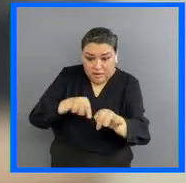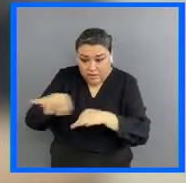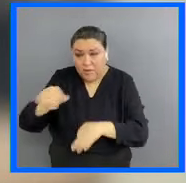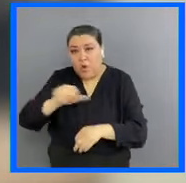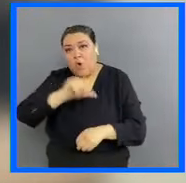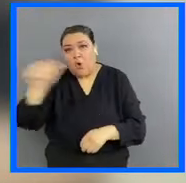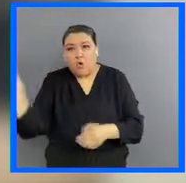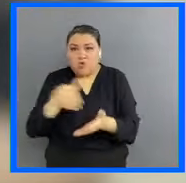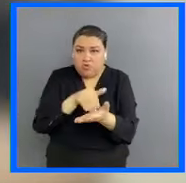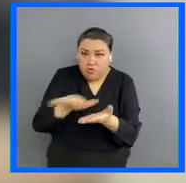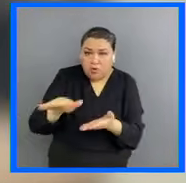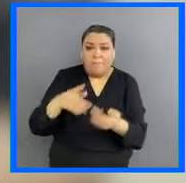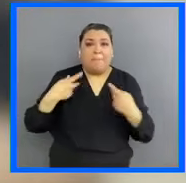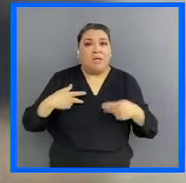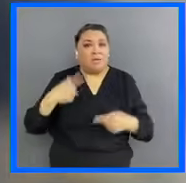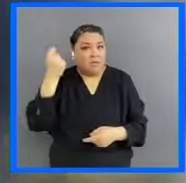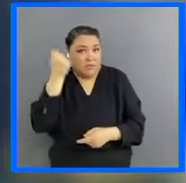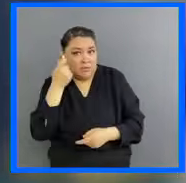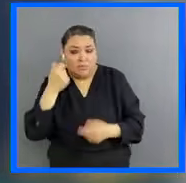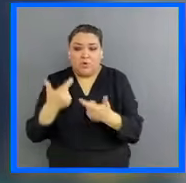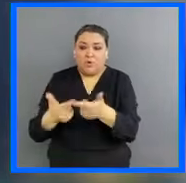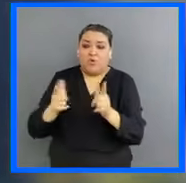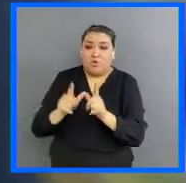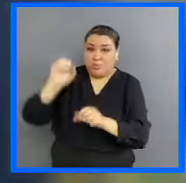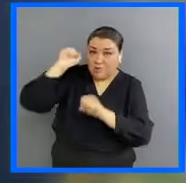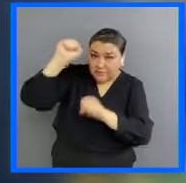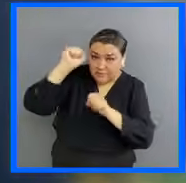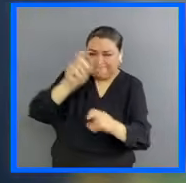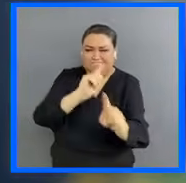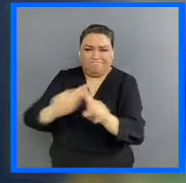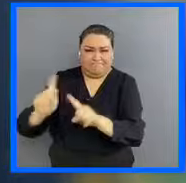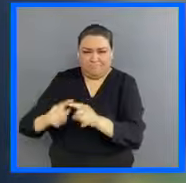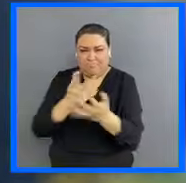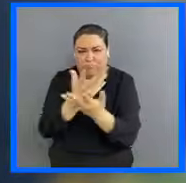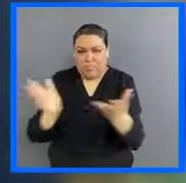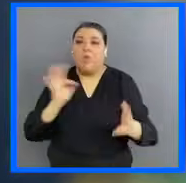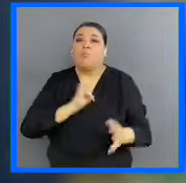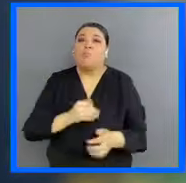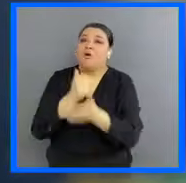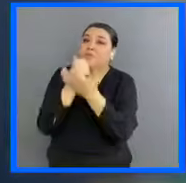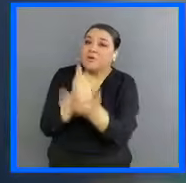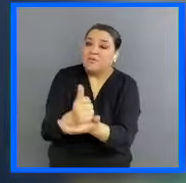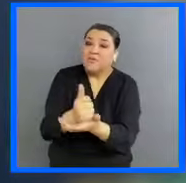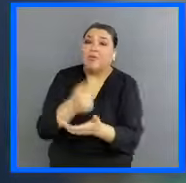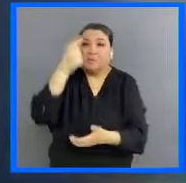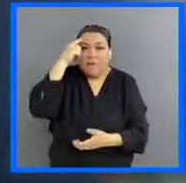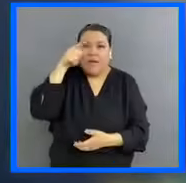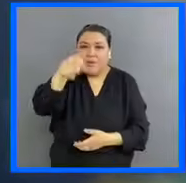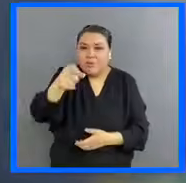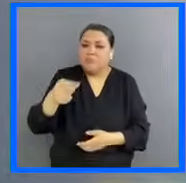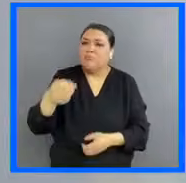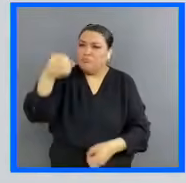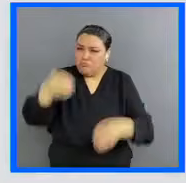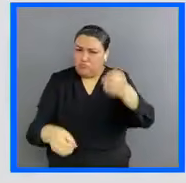pensionadas, agremiadas o sindicalizadas. Nuestro enfoque es garantizar tu acceso a la justicia con equidad